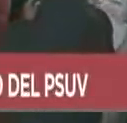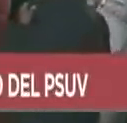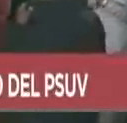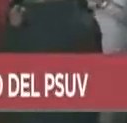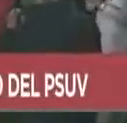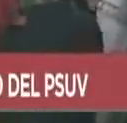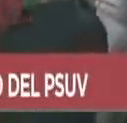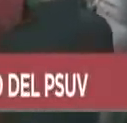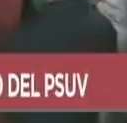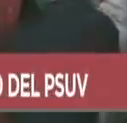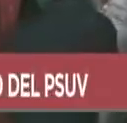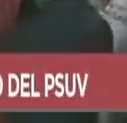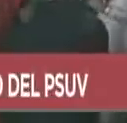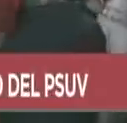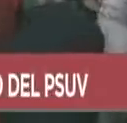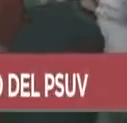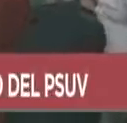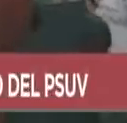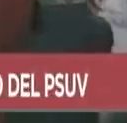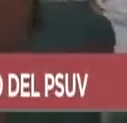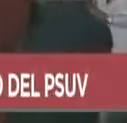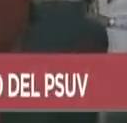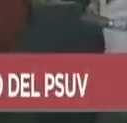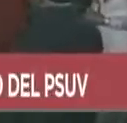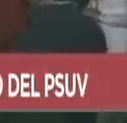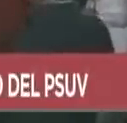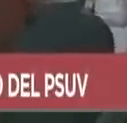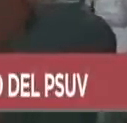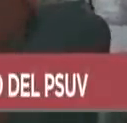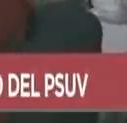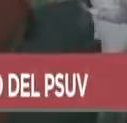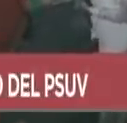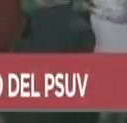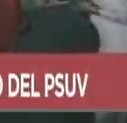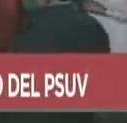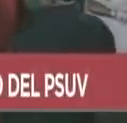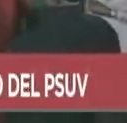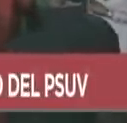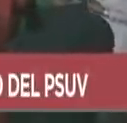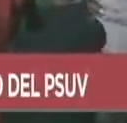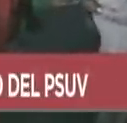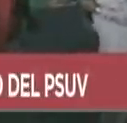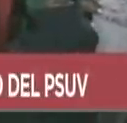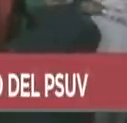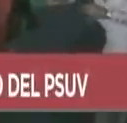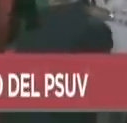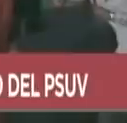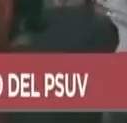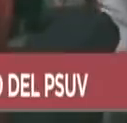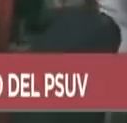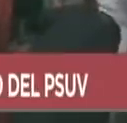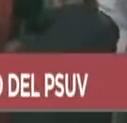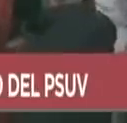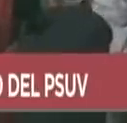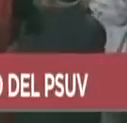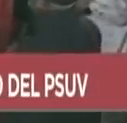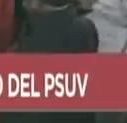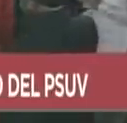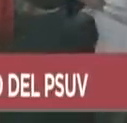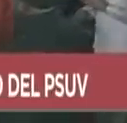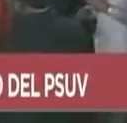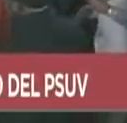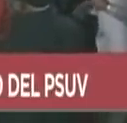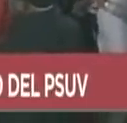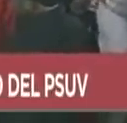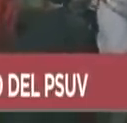De patria carroñeros que pretenden fomentar la división, que quieren vender esta tierra sagrada, que piden a gritos